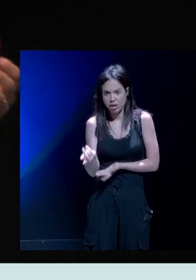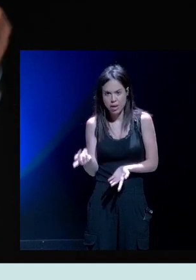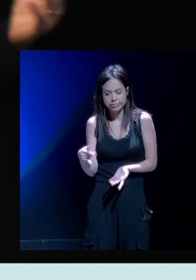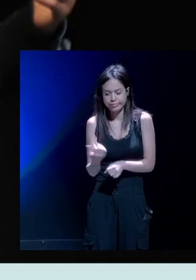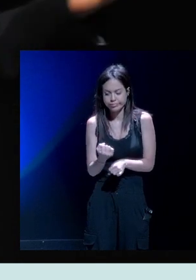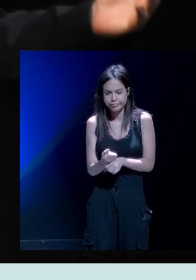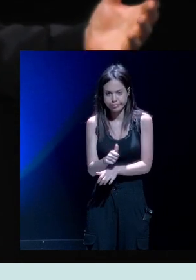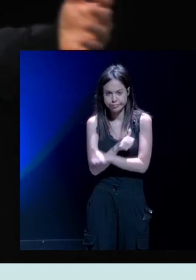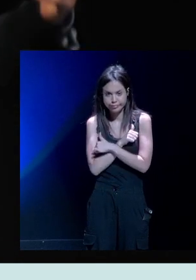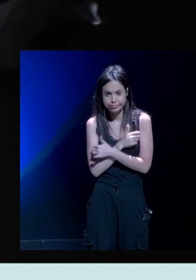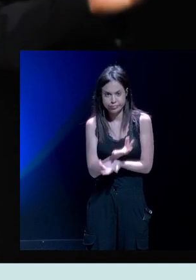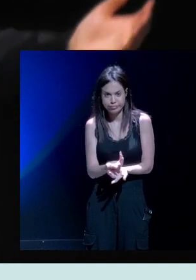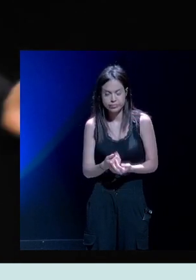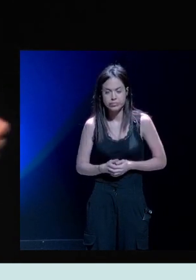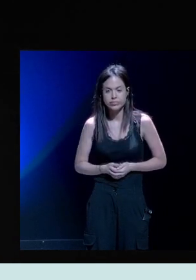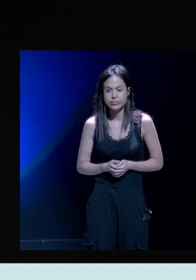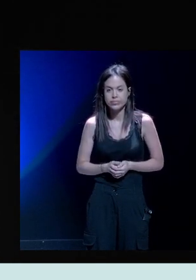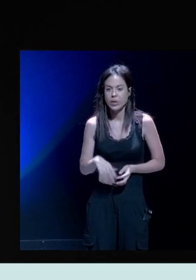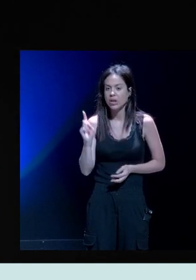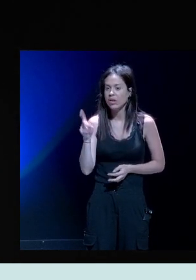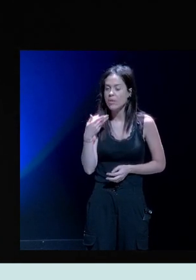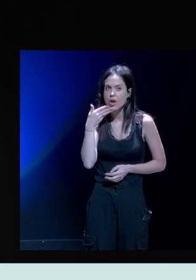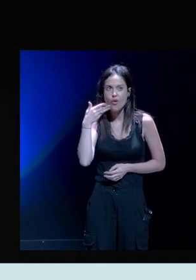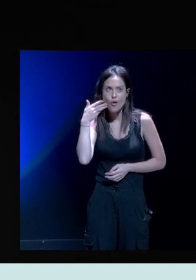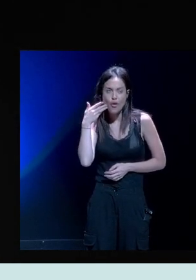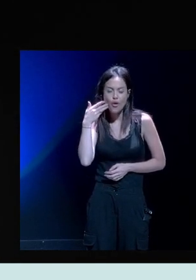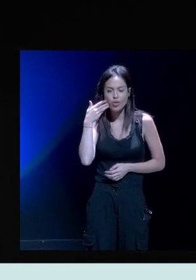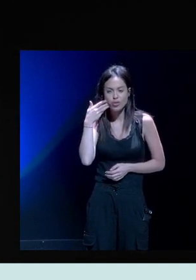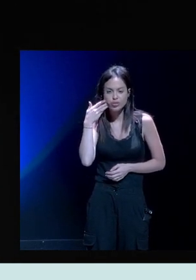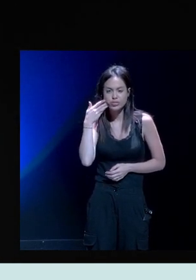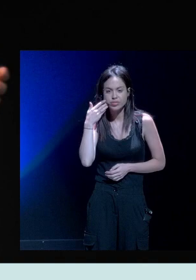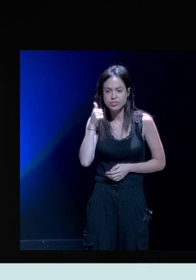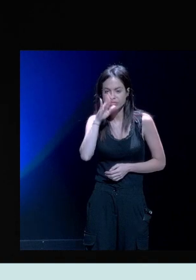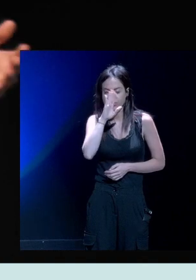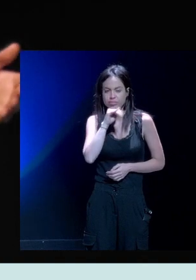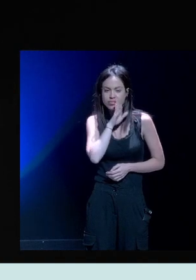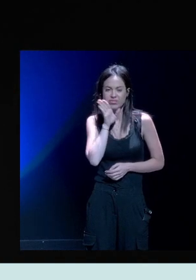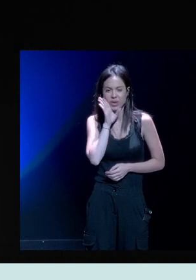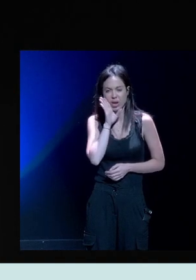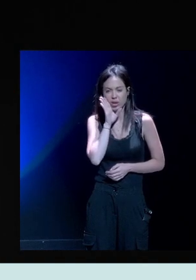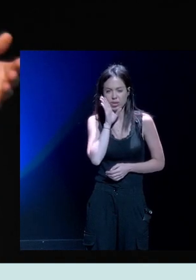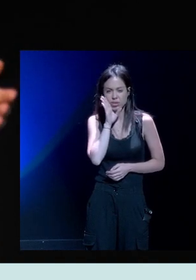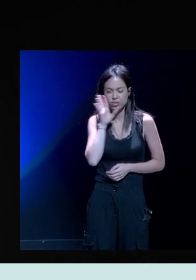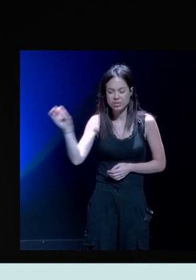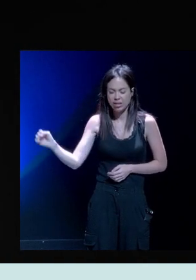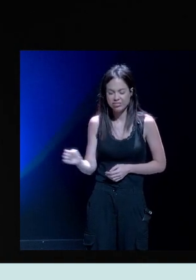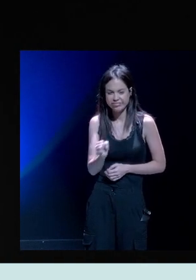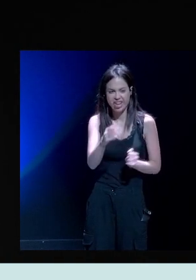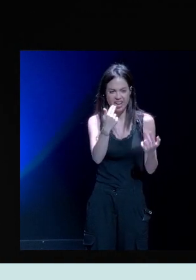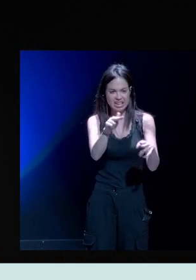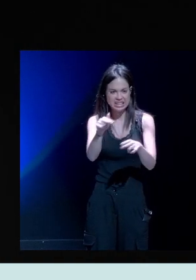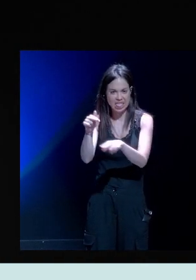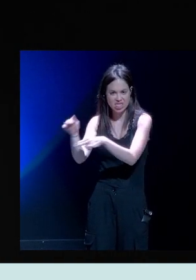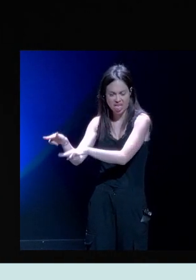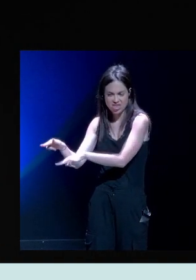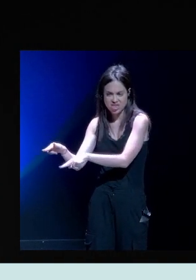de honor no llevar a sus padres demasiado pronto a residencias